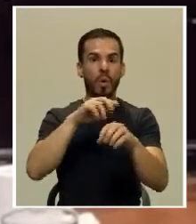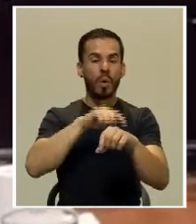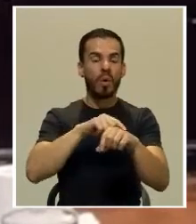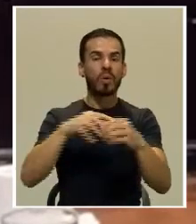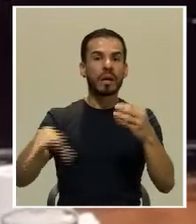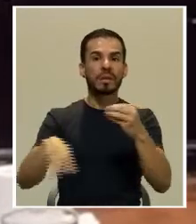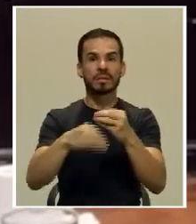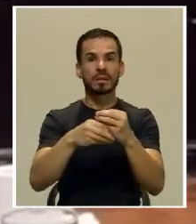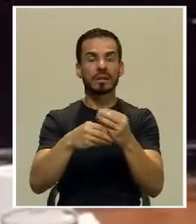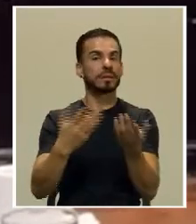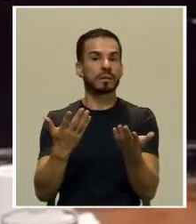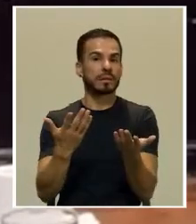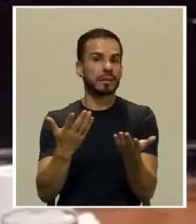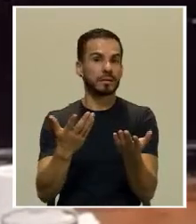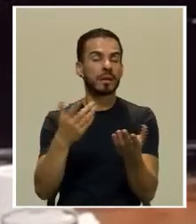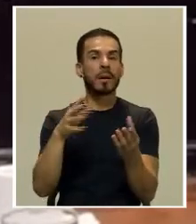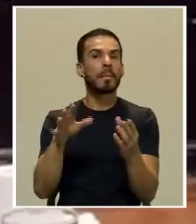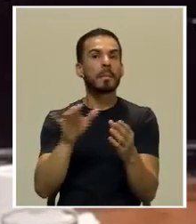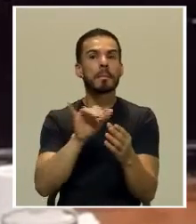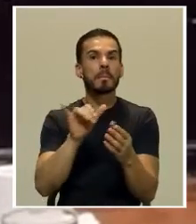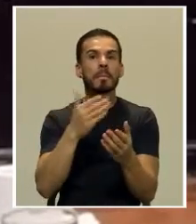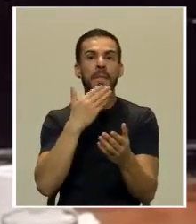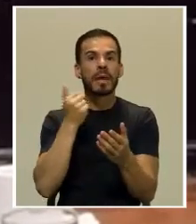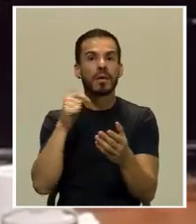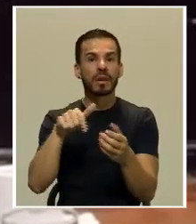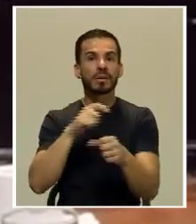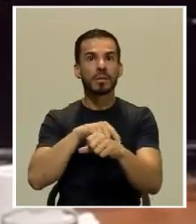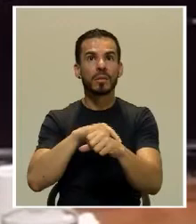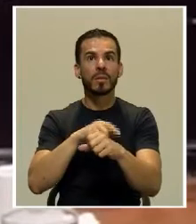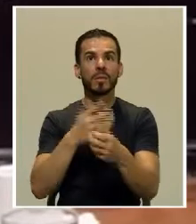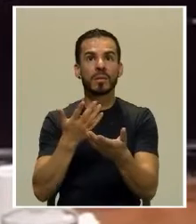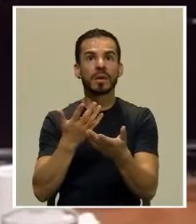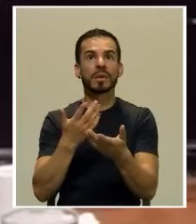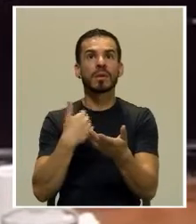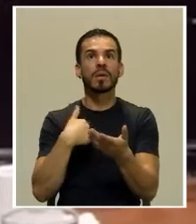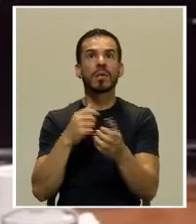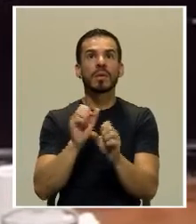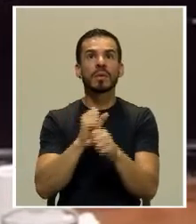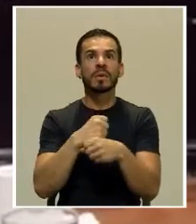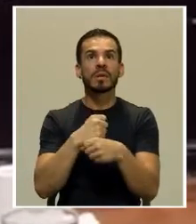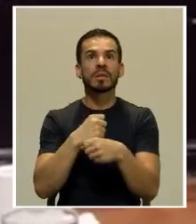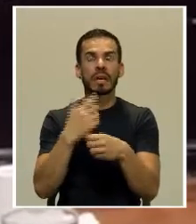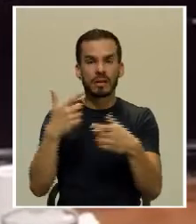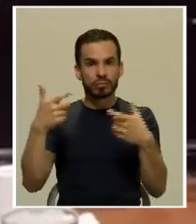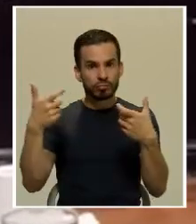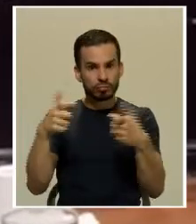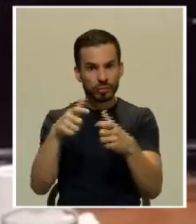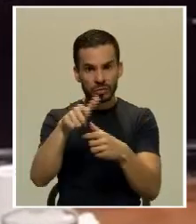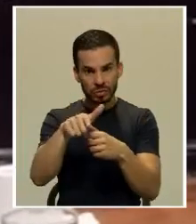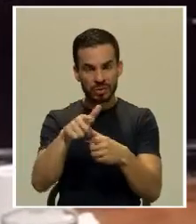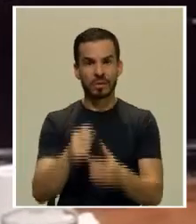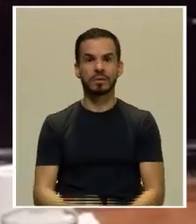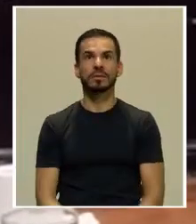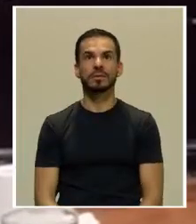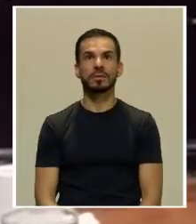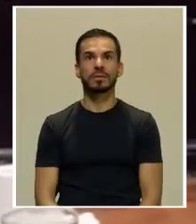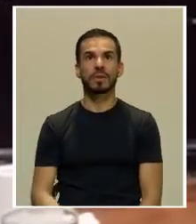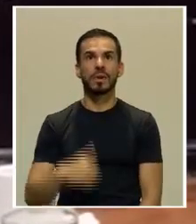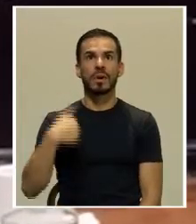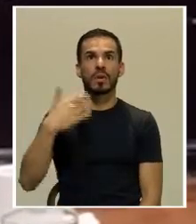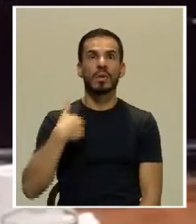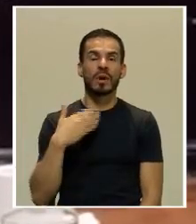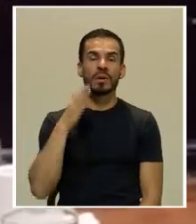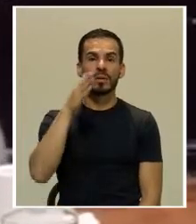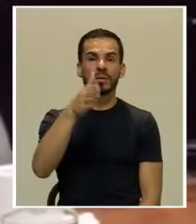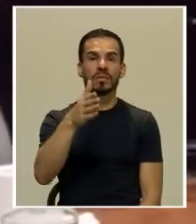sino que más bien es un momento en que precisamente lo que podemos hacer es recortar esa partida. Y cuando nos fuimos